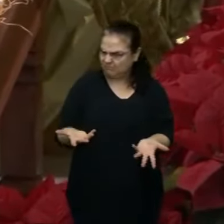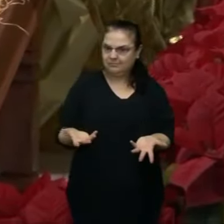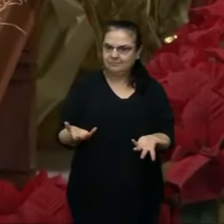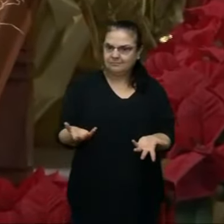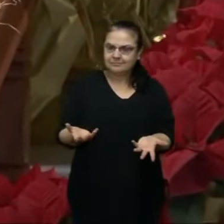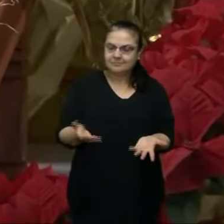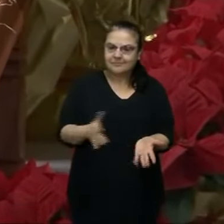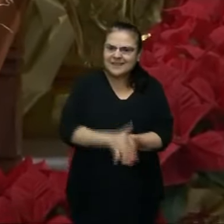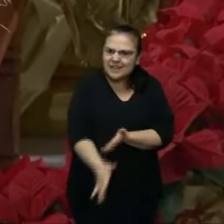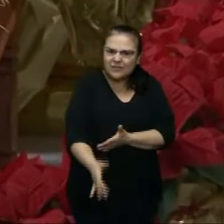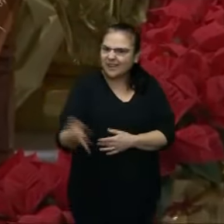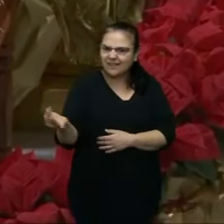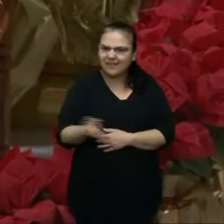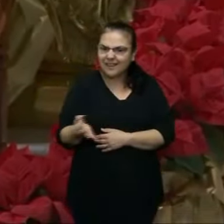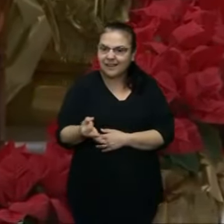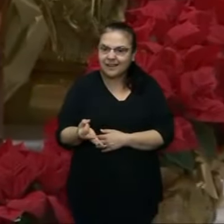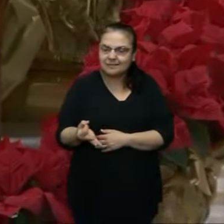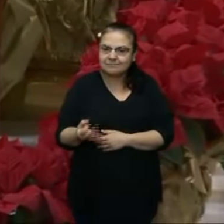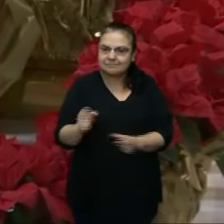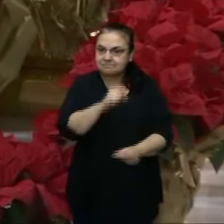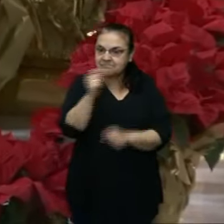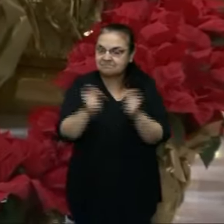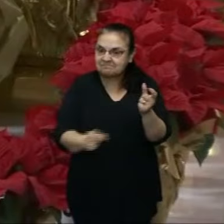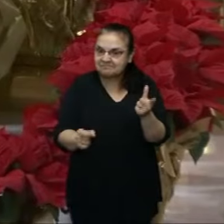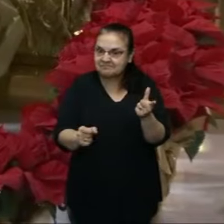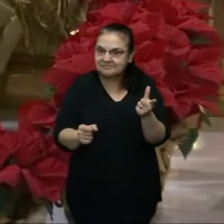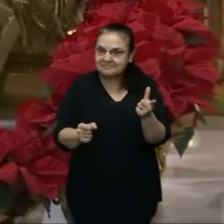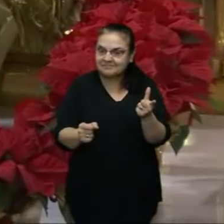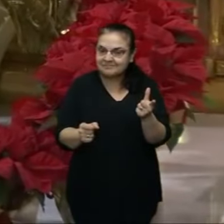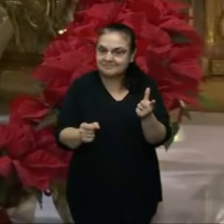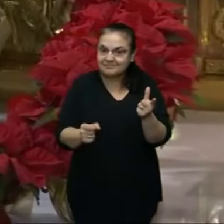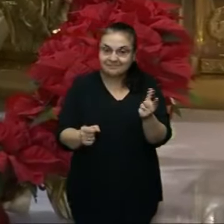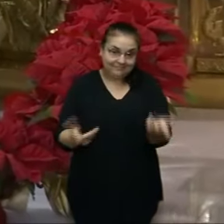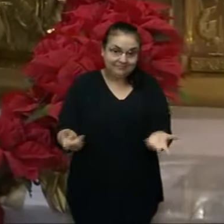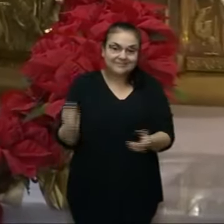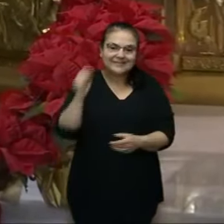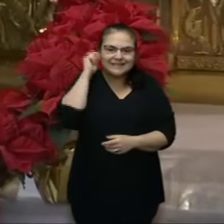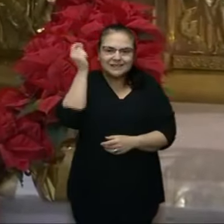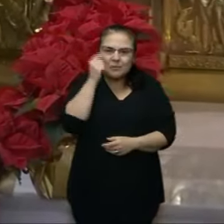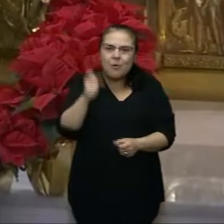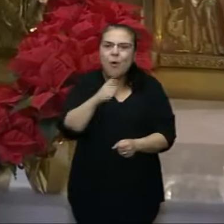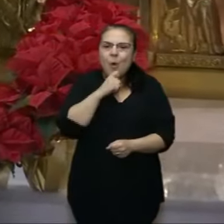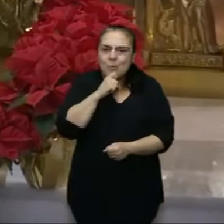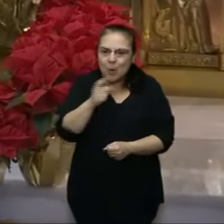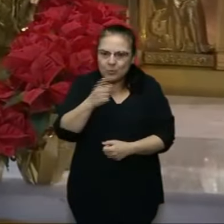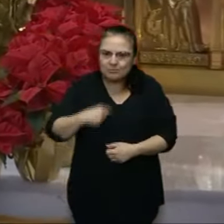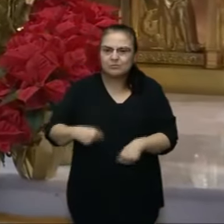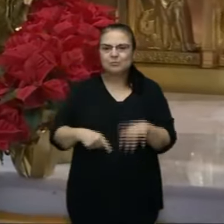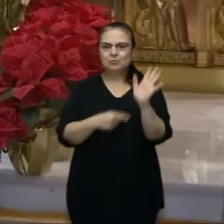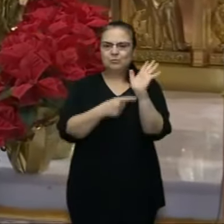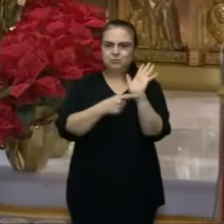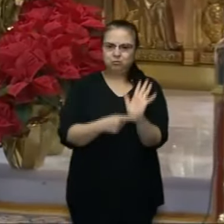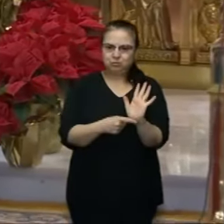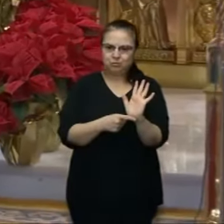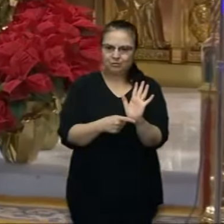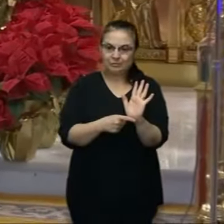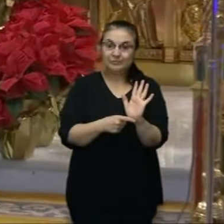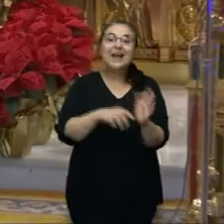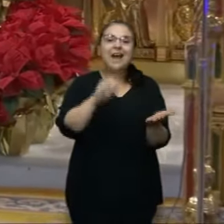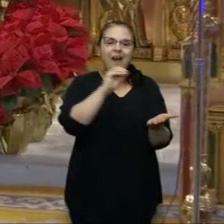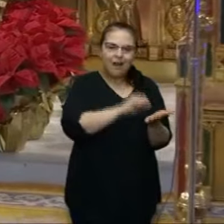Podemos descubrirlo a partir de la presentación que nos van haciendo los distintos autores del Nuevo